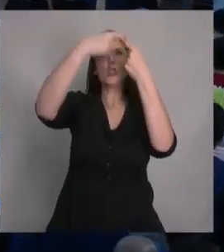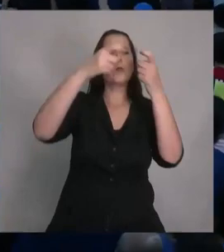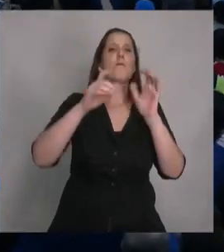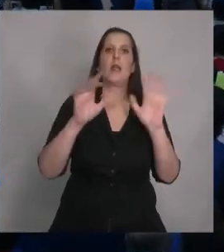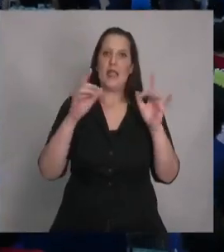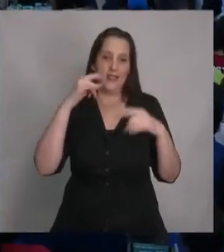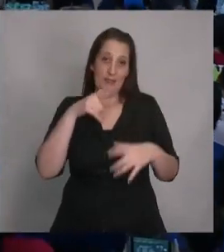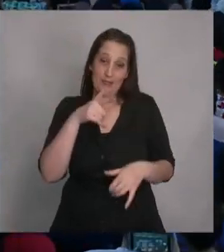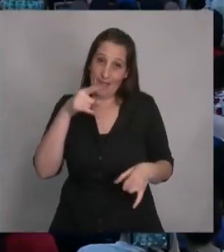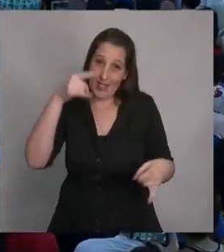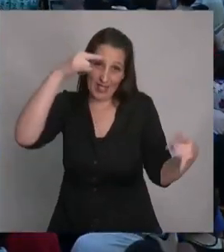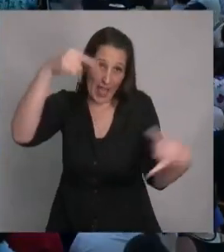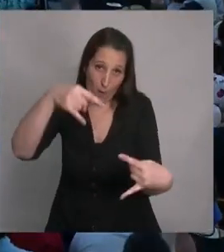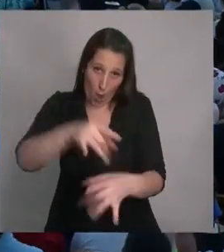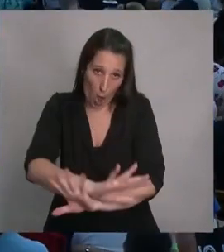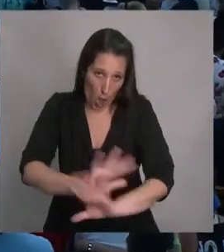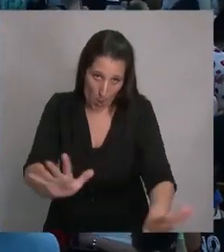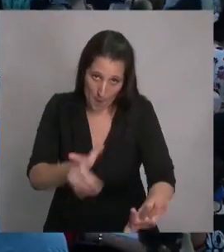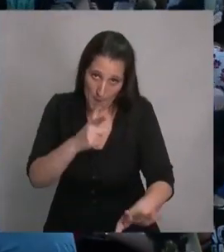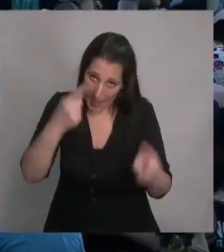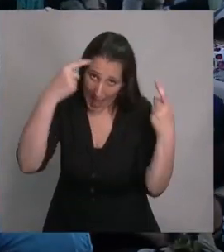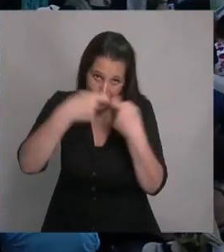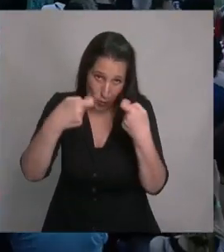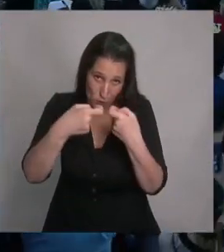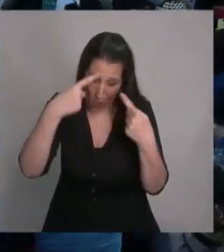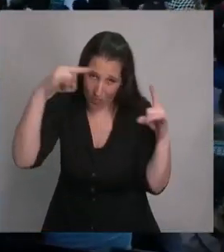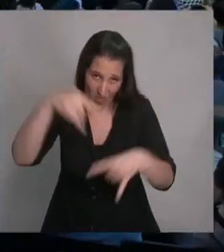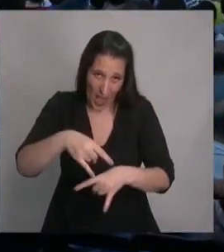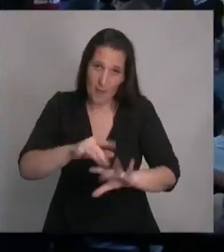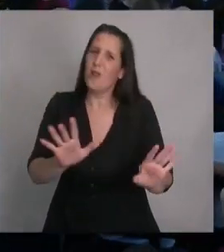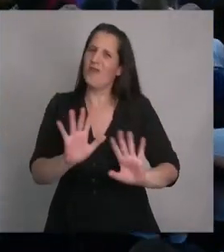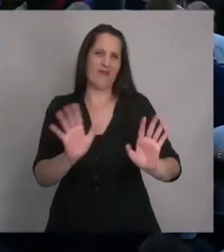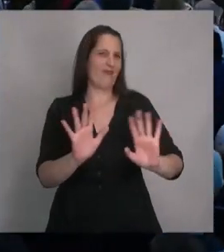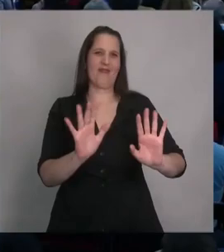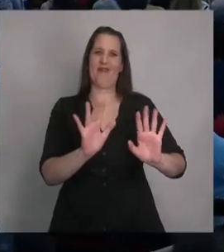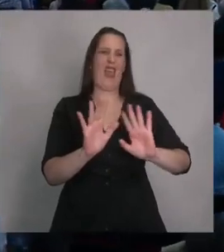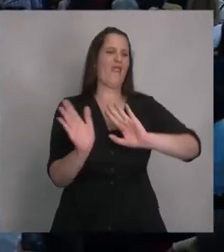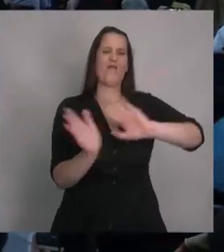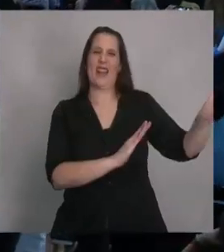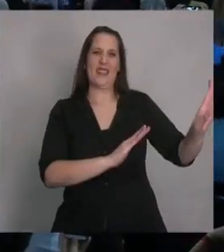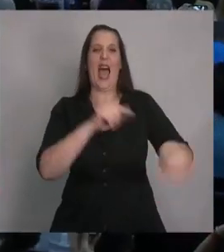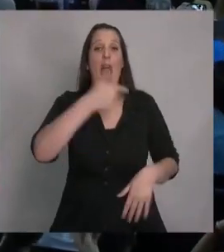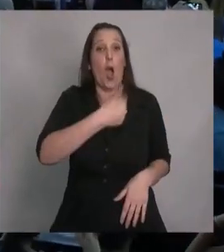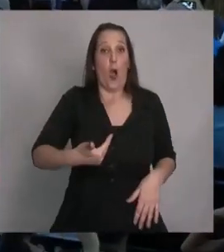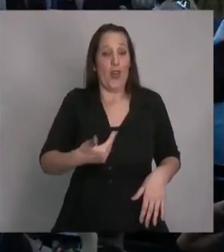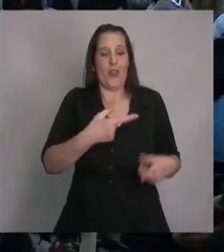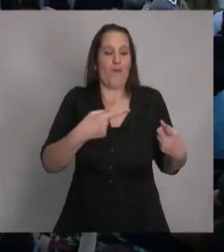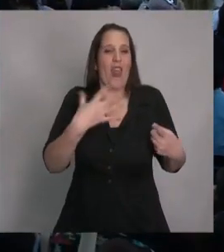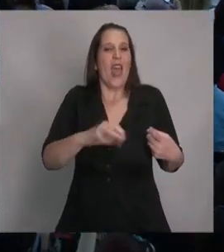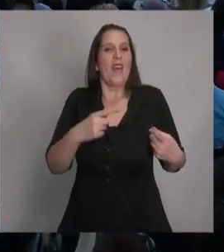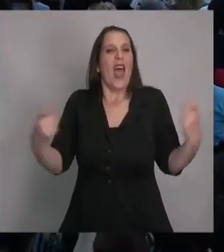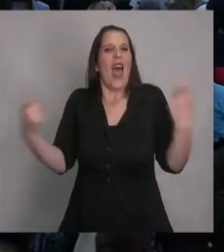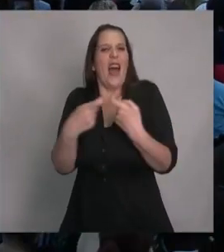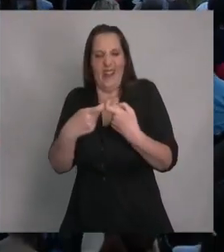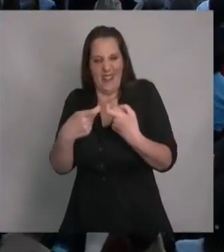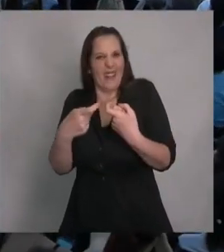diabólica discúlpenme la palabra tiene que hacer una profunda alianza con la vida porque en esa profunda